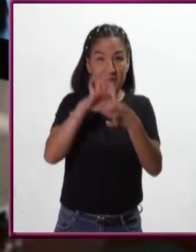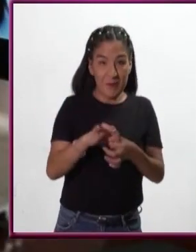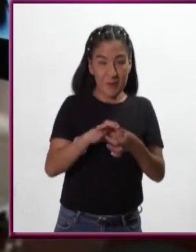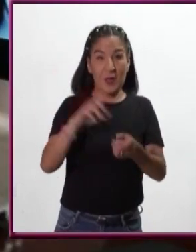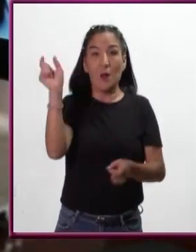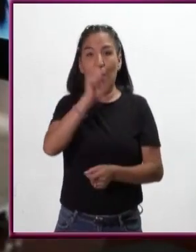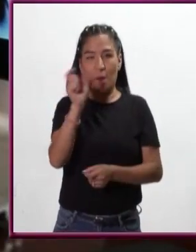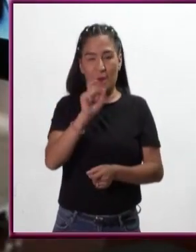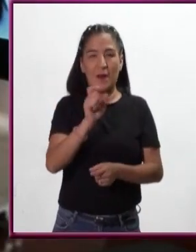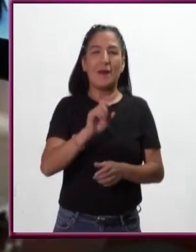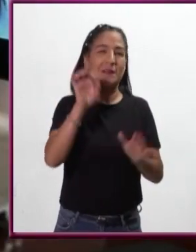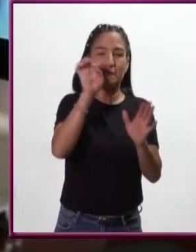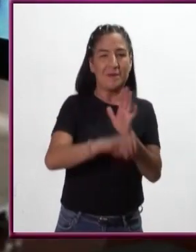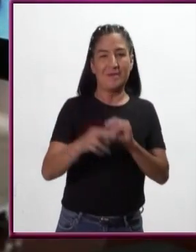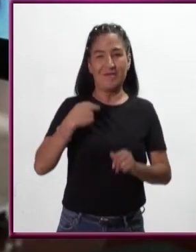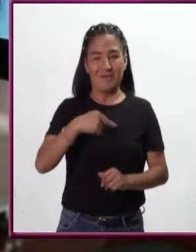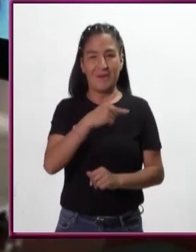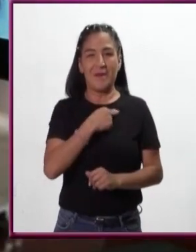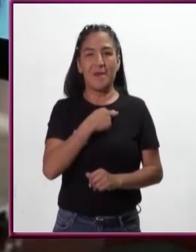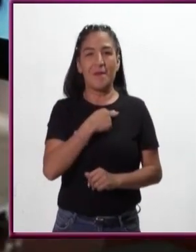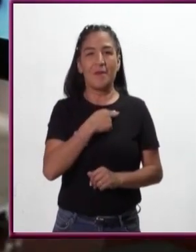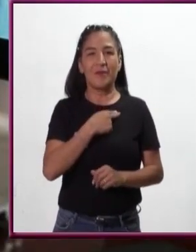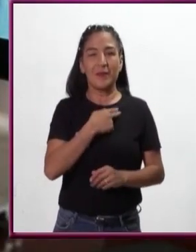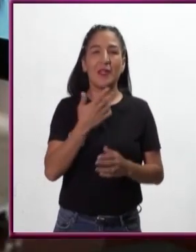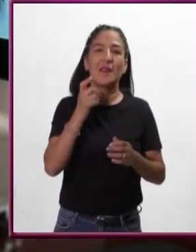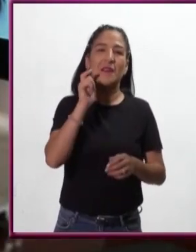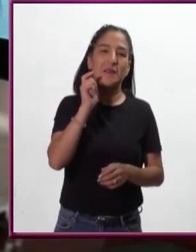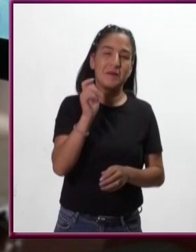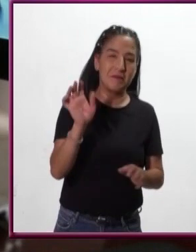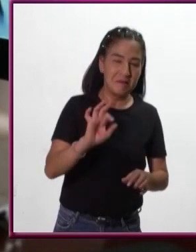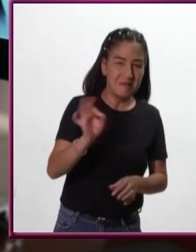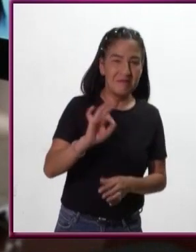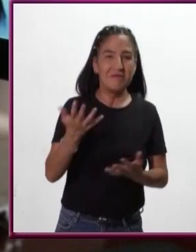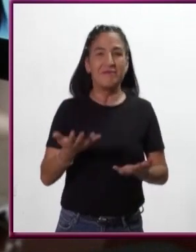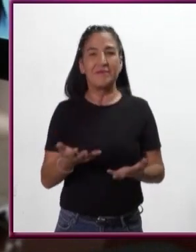Incluso cuando nosotros, por ejemplo, procesamos